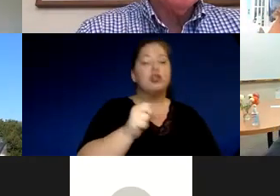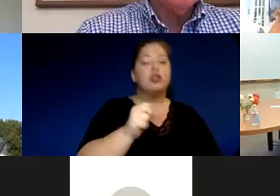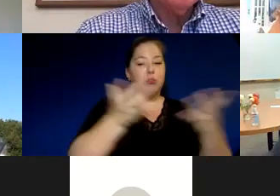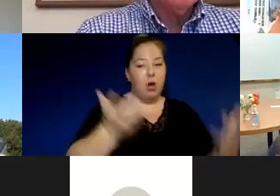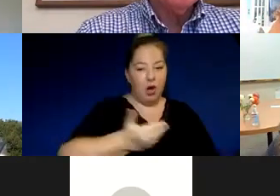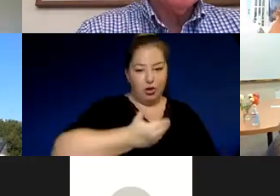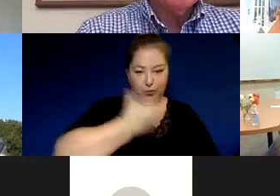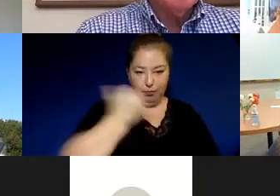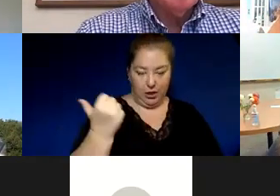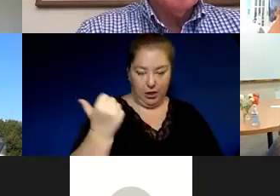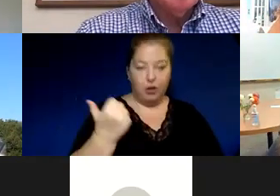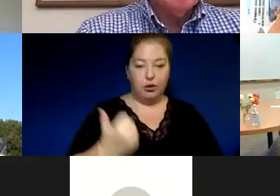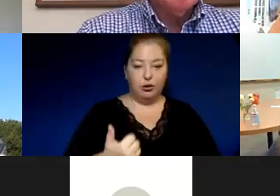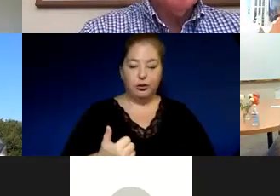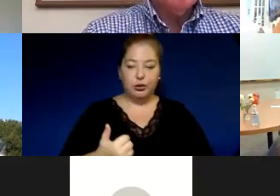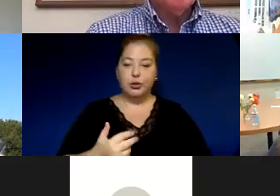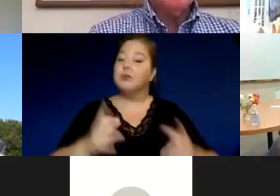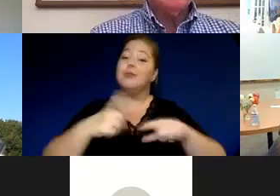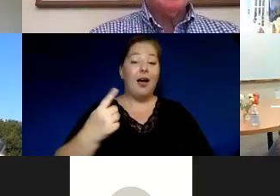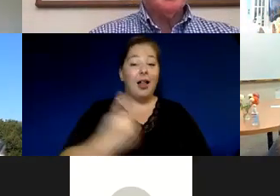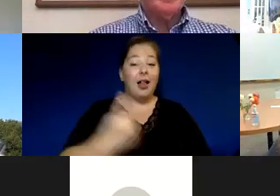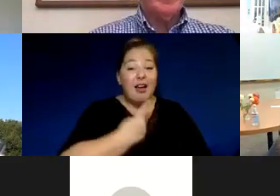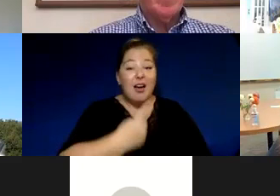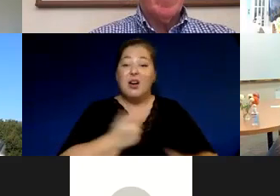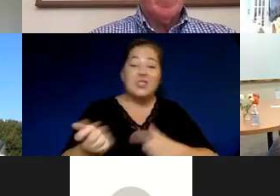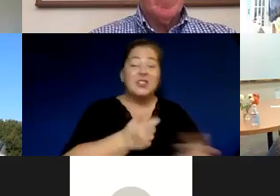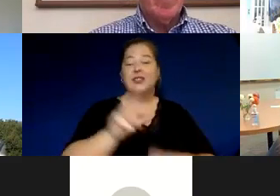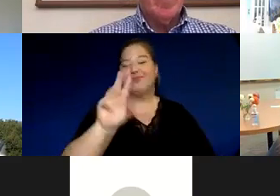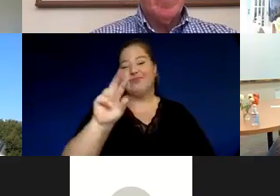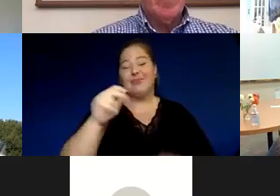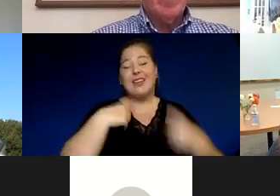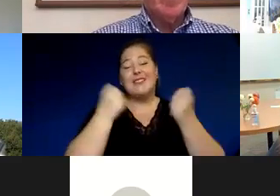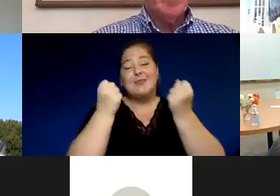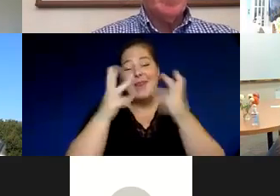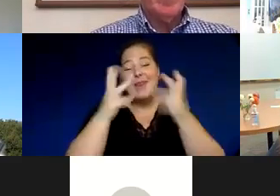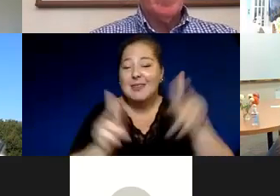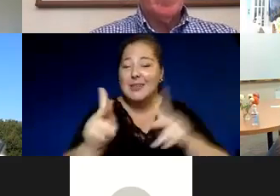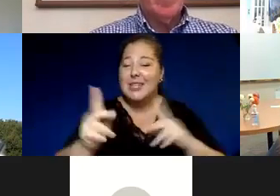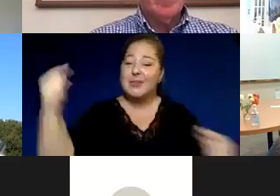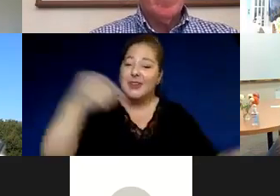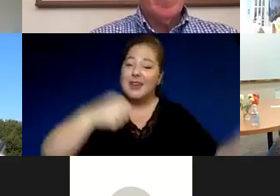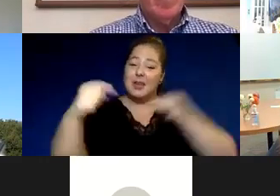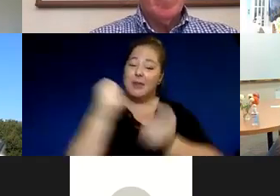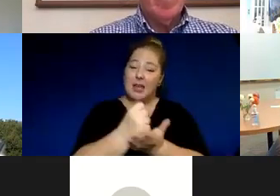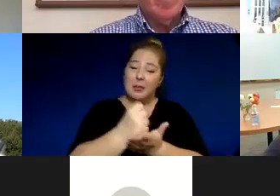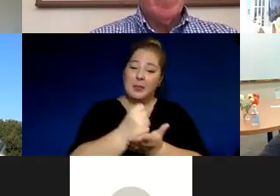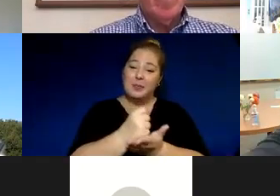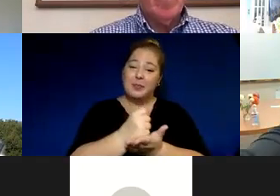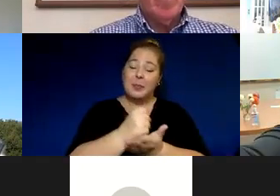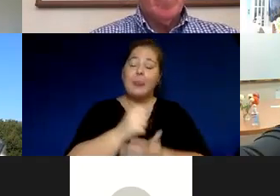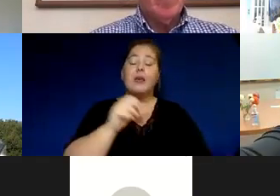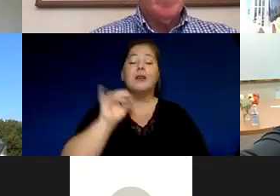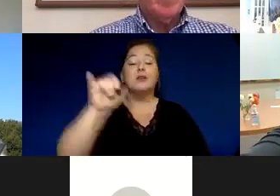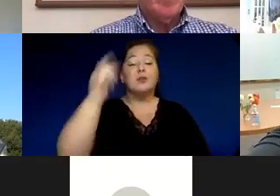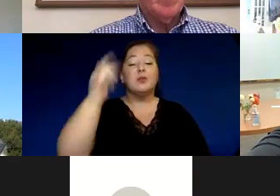lo podemos hacer solos. Así que le pedimos a la comunidad que nos continúe ayudando, que acate nuestras órdenes y cuando